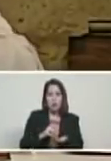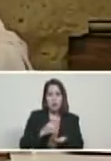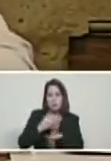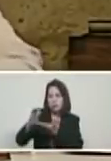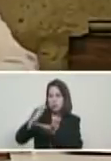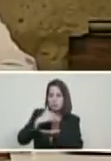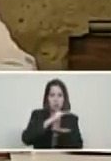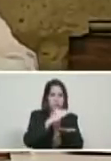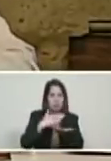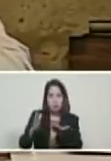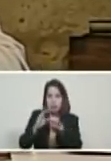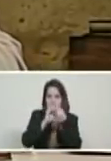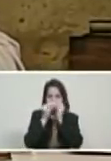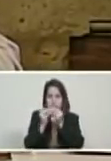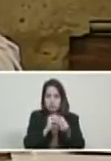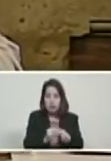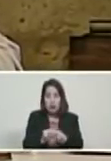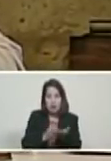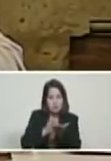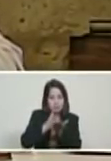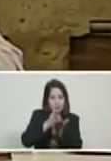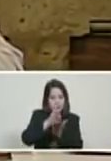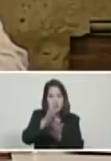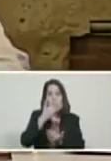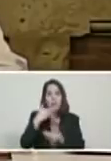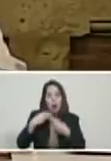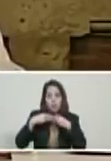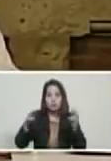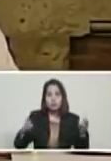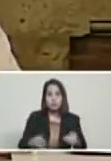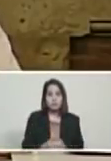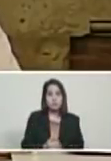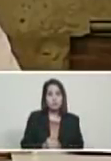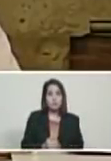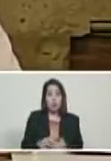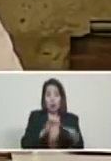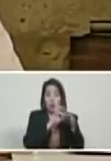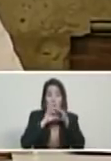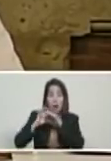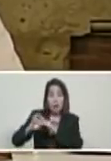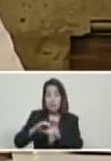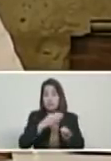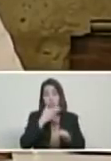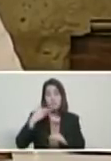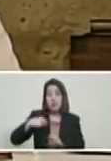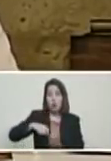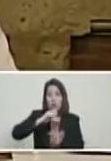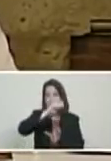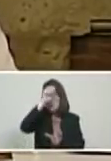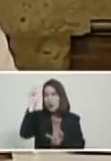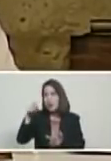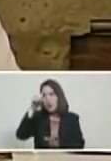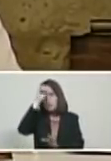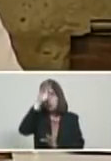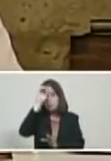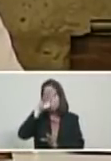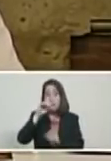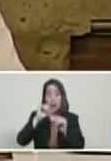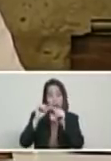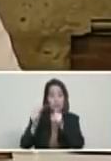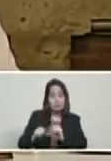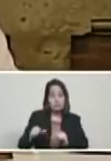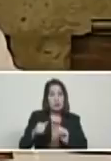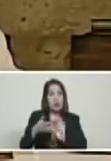y recomponiendo todo. Una buena alianza con la minería artesanal, compañero